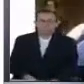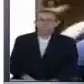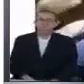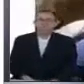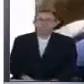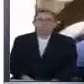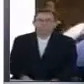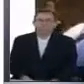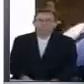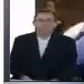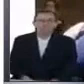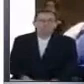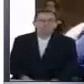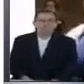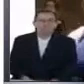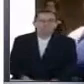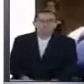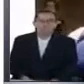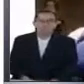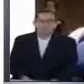Habla en español.